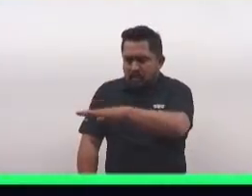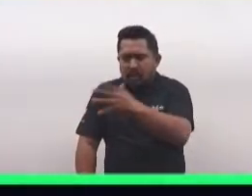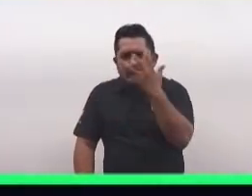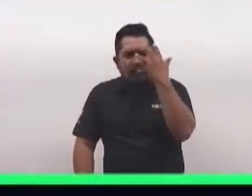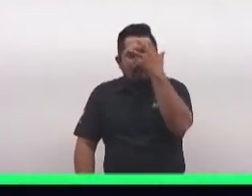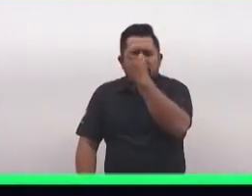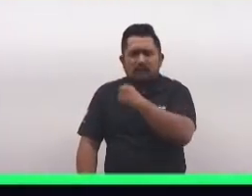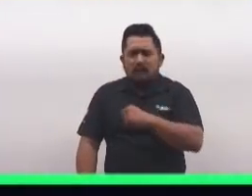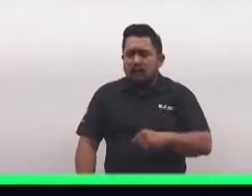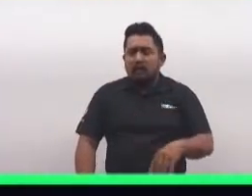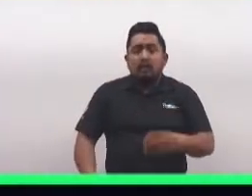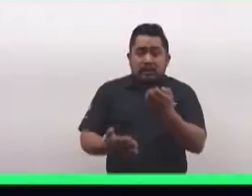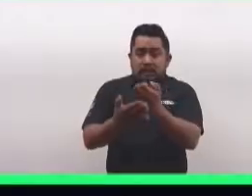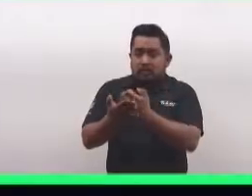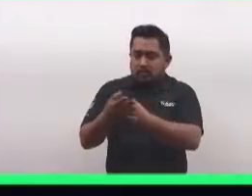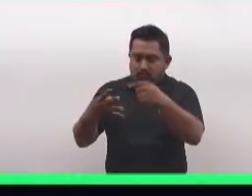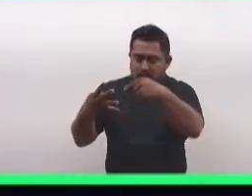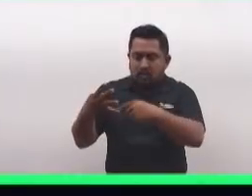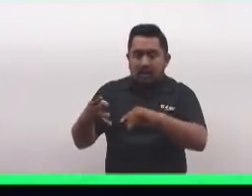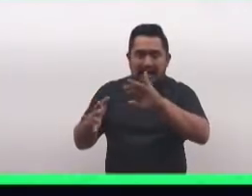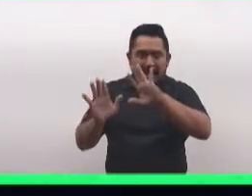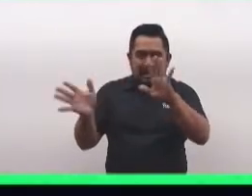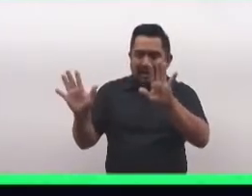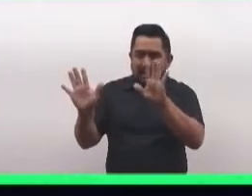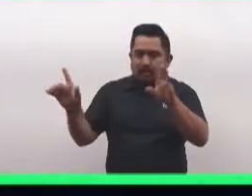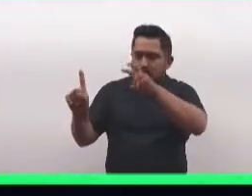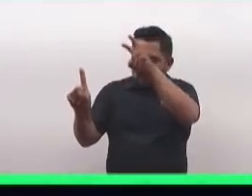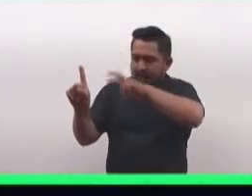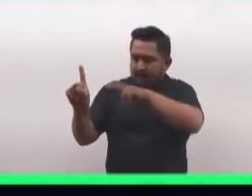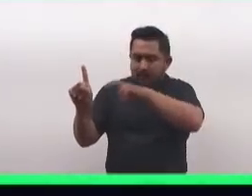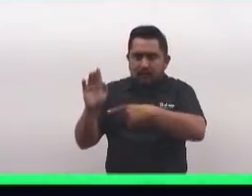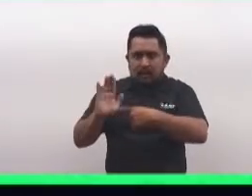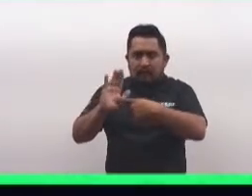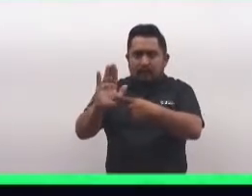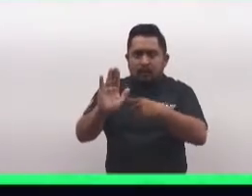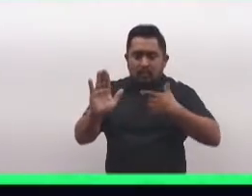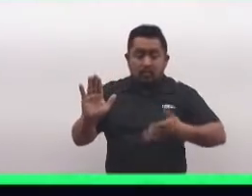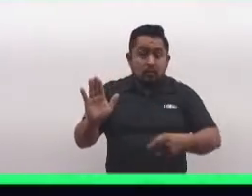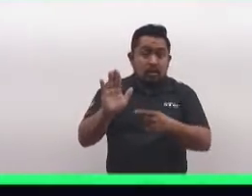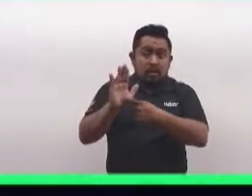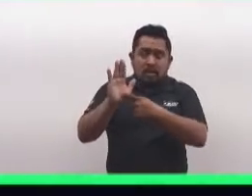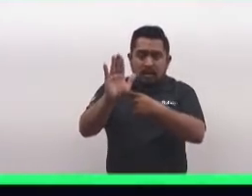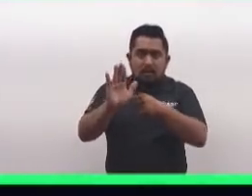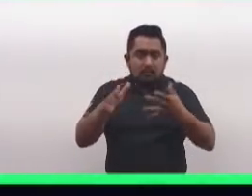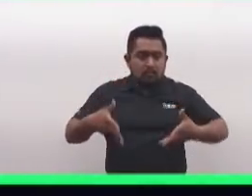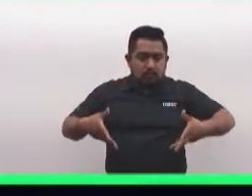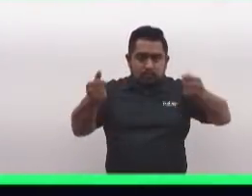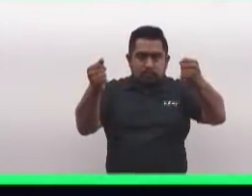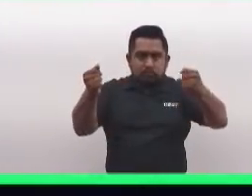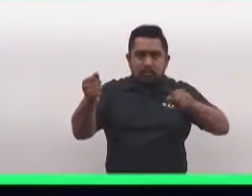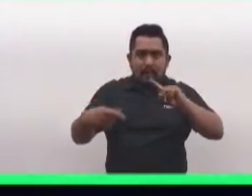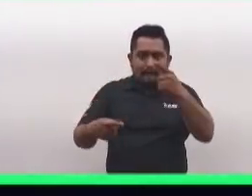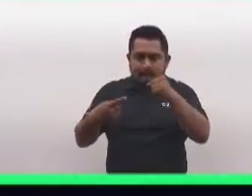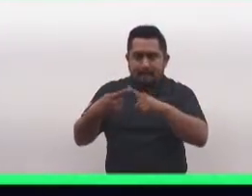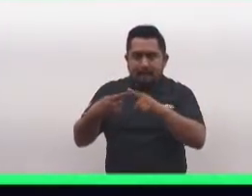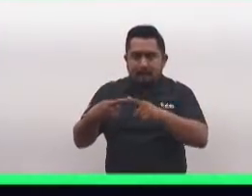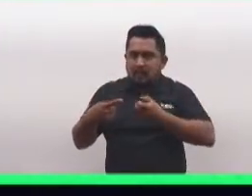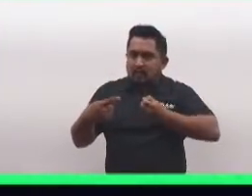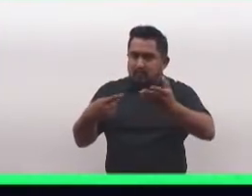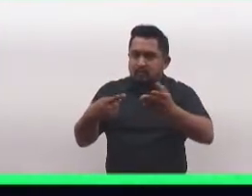porque nos habla de muchas características de jesús y su obra salvífica y la primera afirmación es